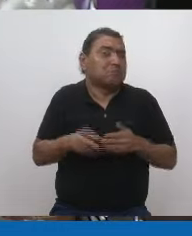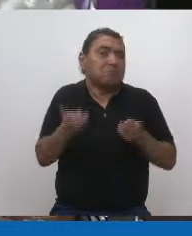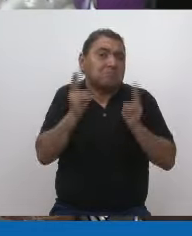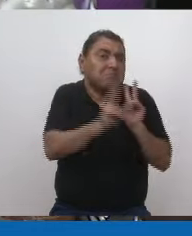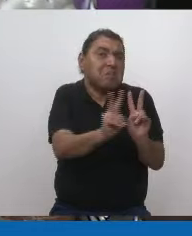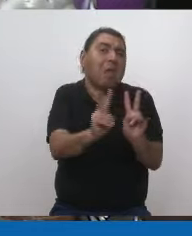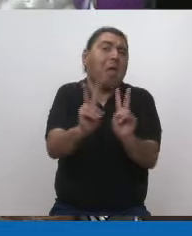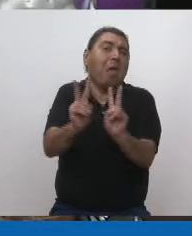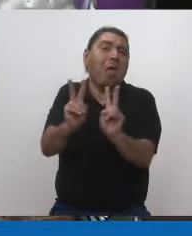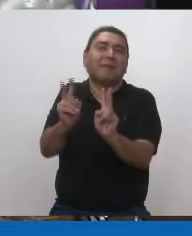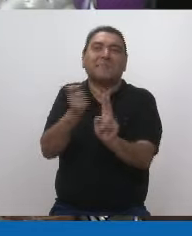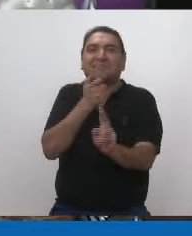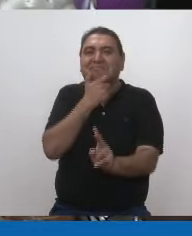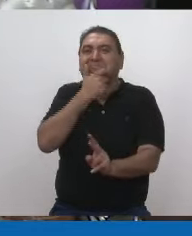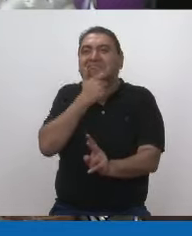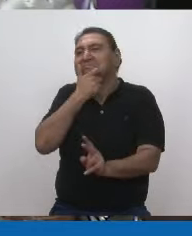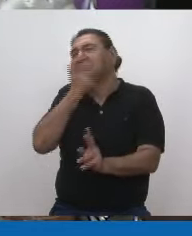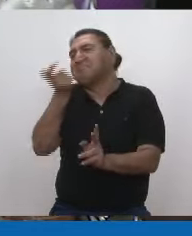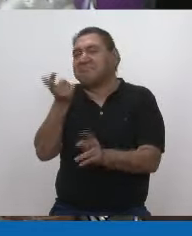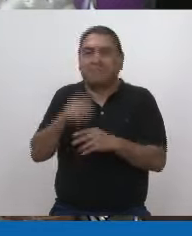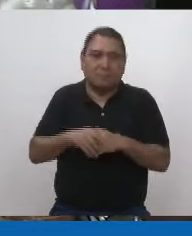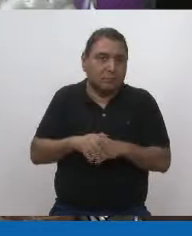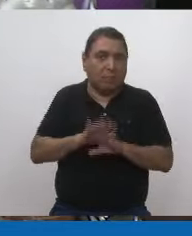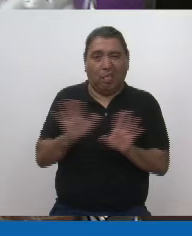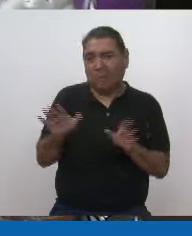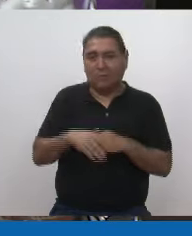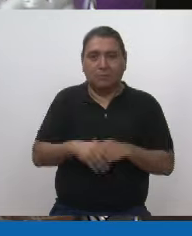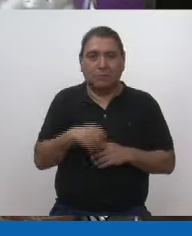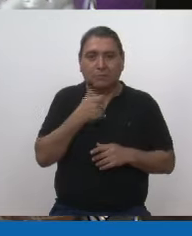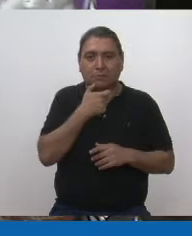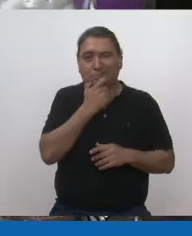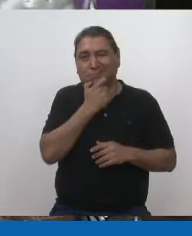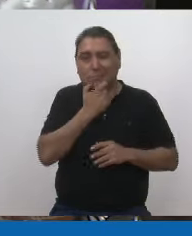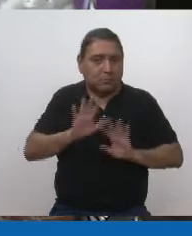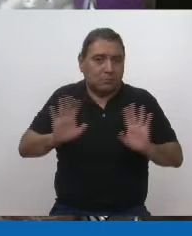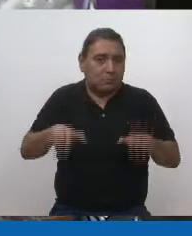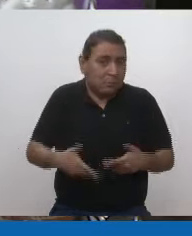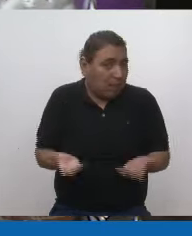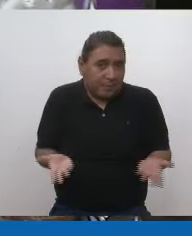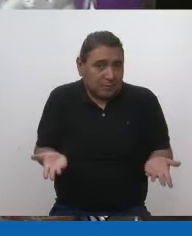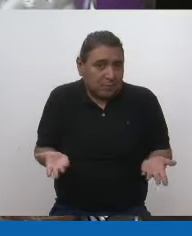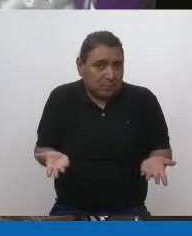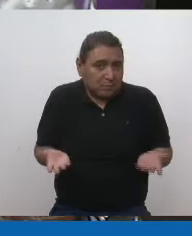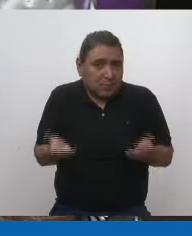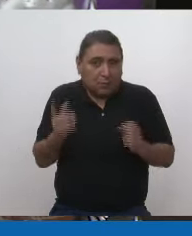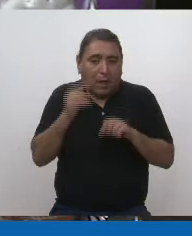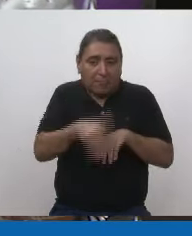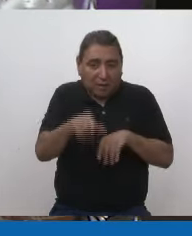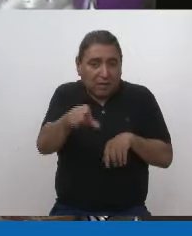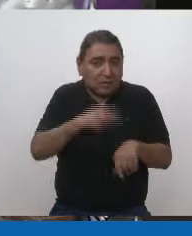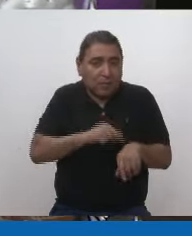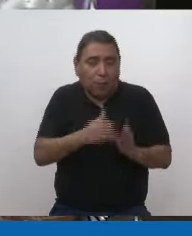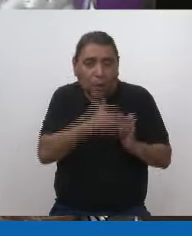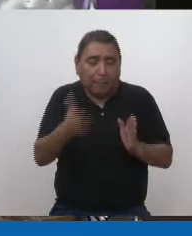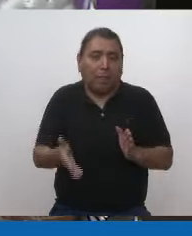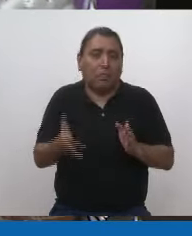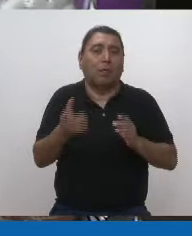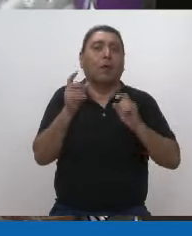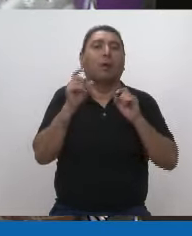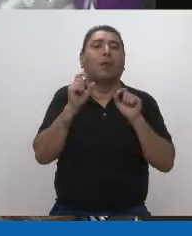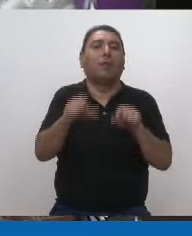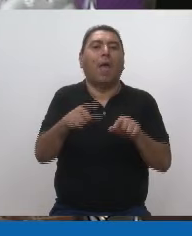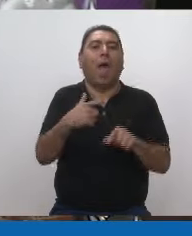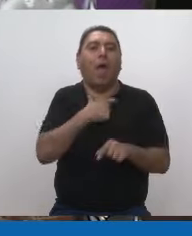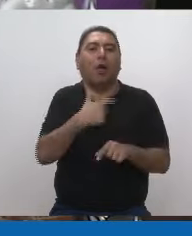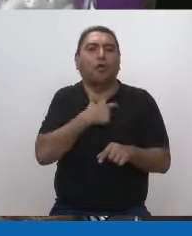Miraban sonrisitas socarronas y nada más. Desde aquel momento, desde ese